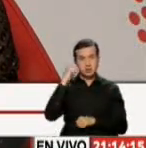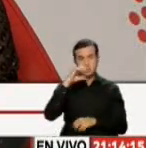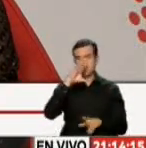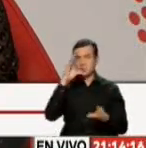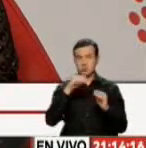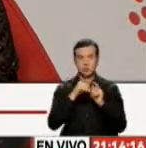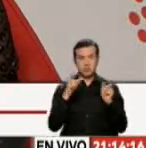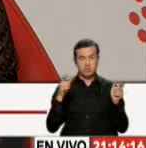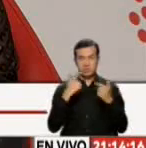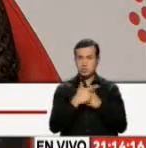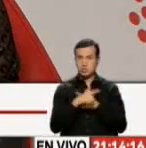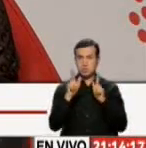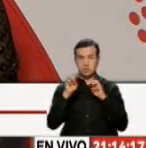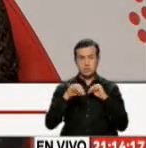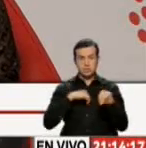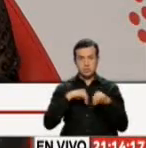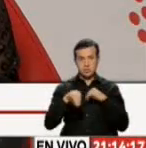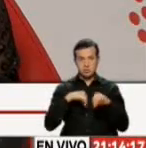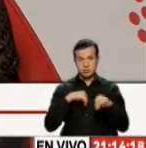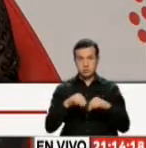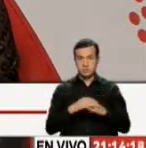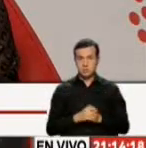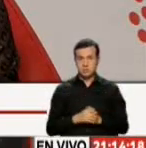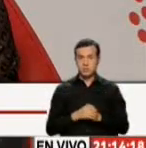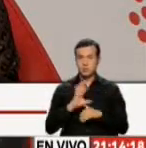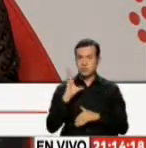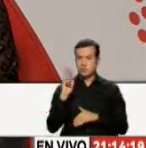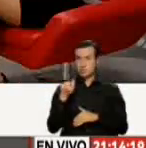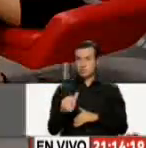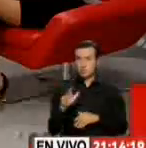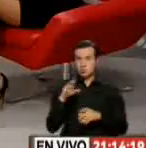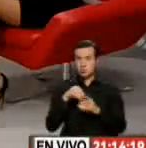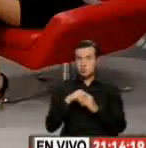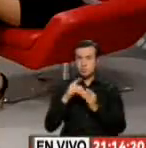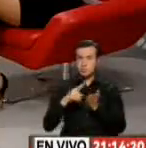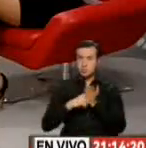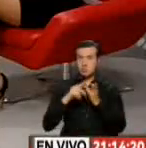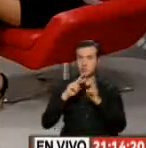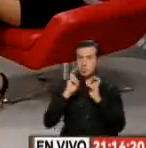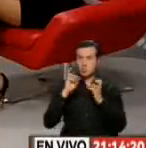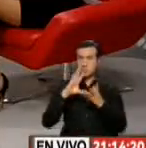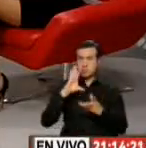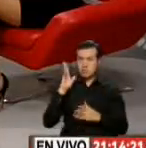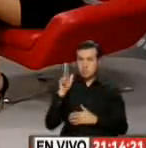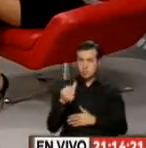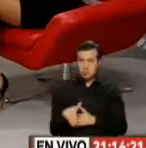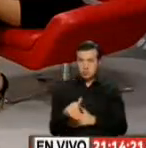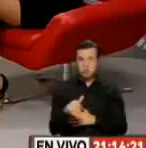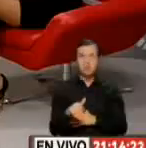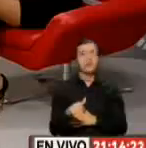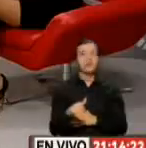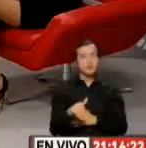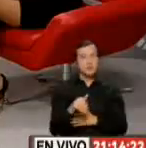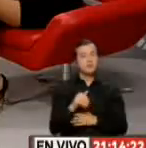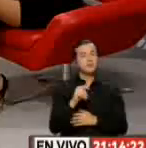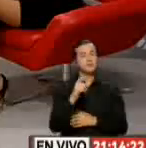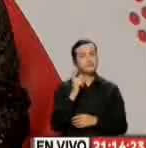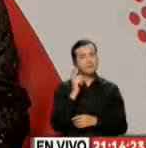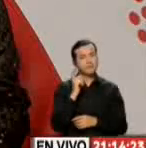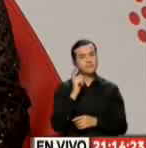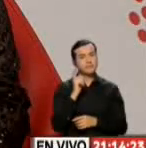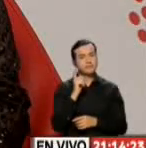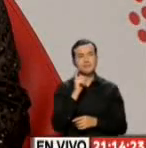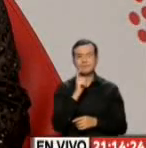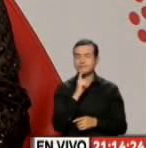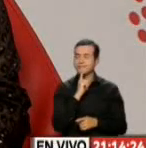los individuos la libre movilidad. ¿No era la UNASUR la vía para tratar este tema regional? Creo que es también uno de los cuestionamientos graves